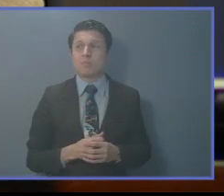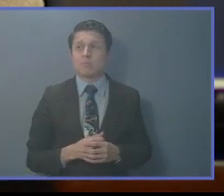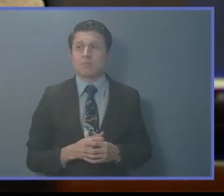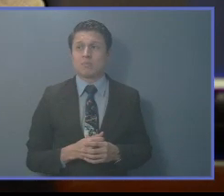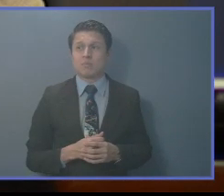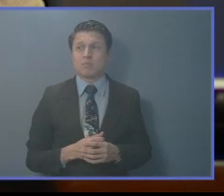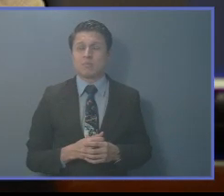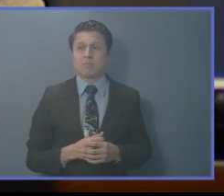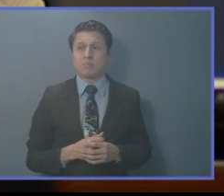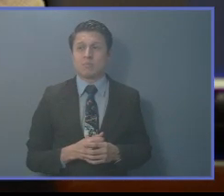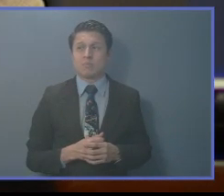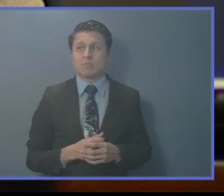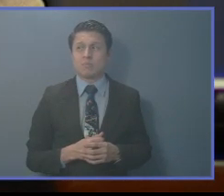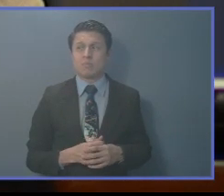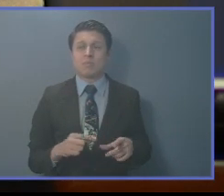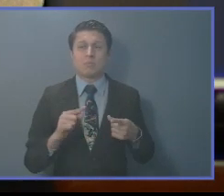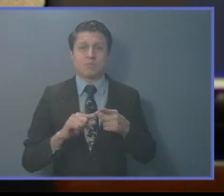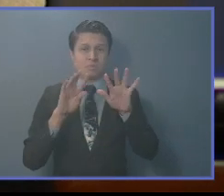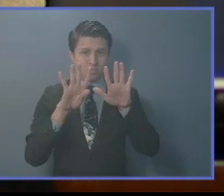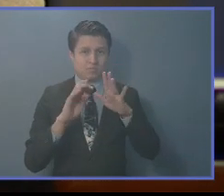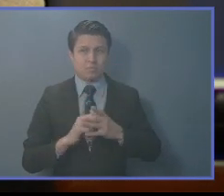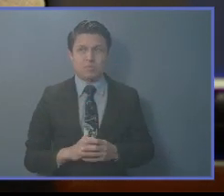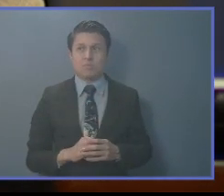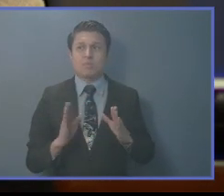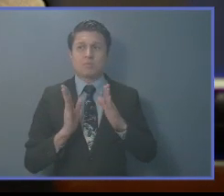llevar. 9. Iglesias y lugares de culto.